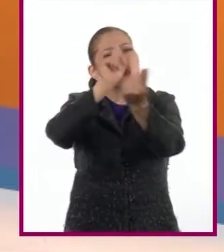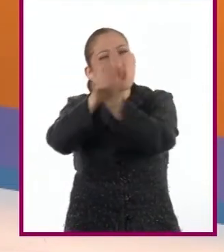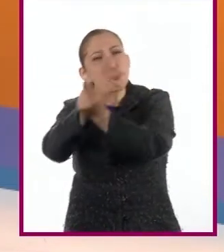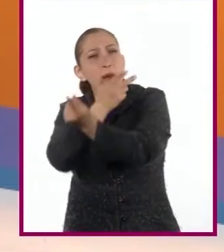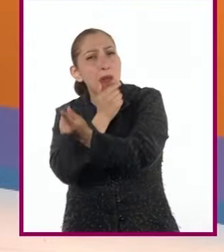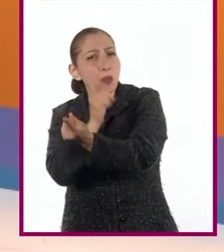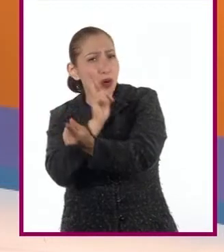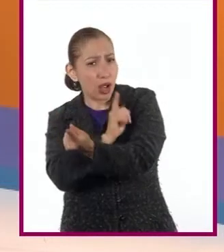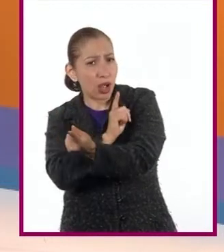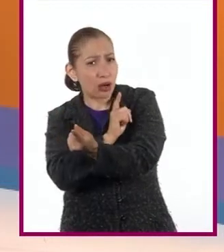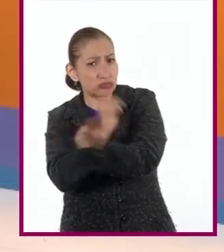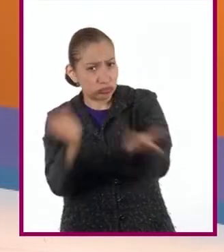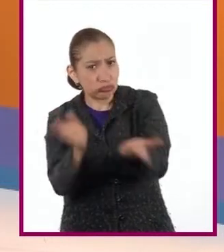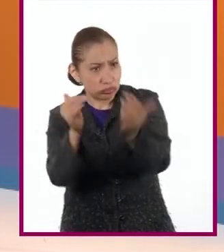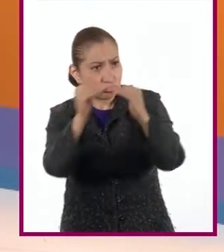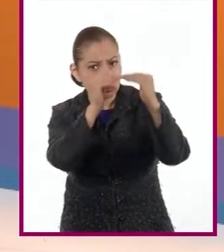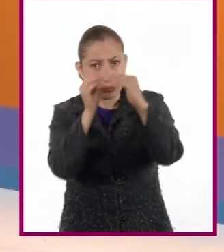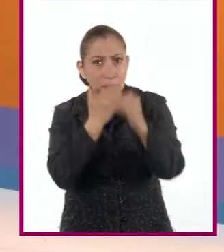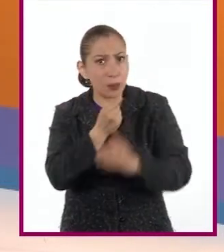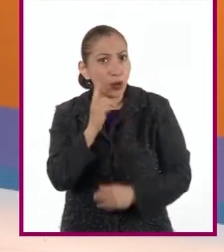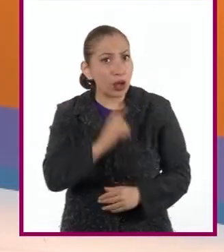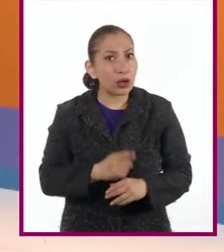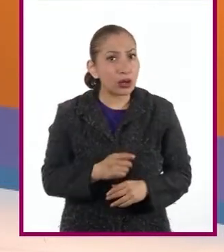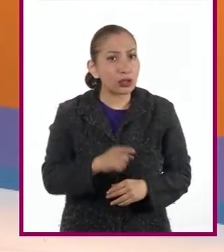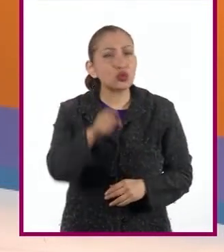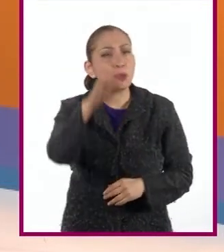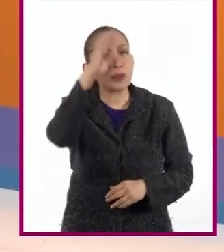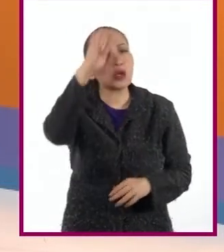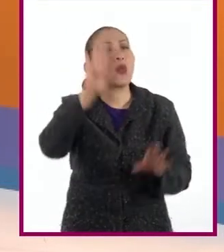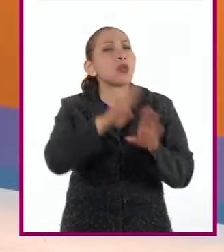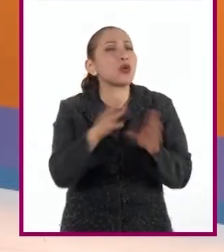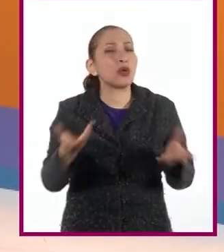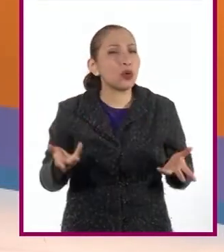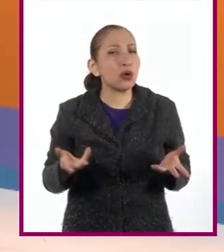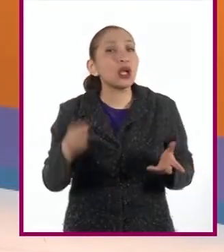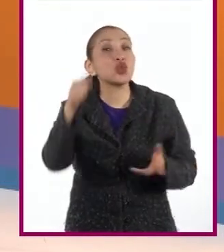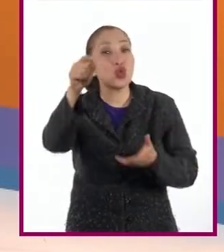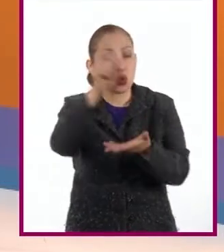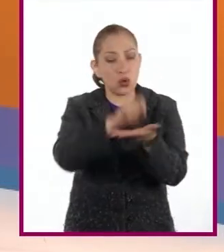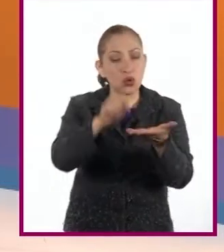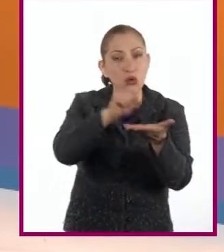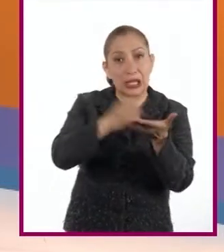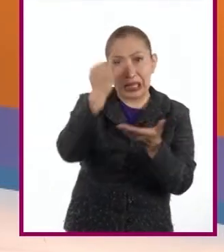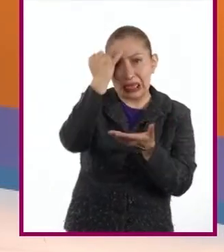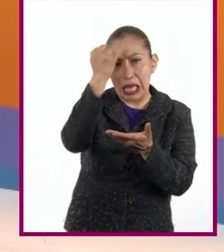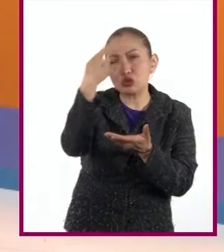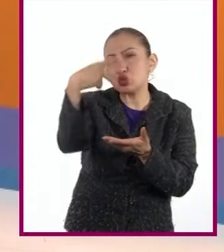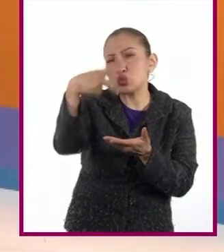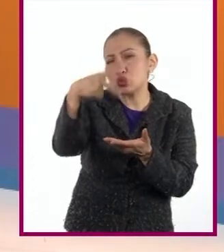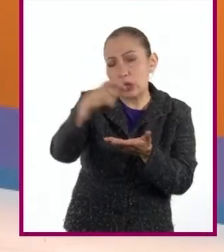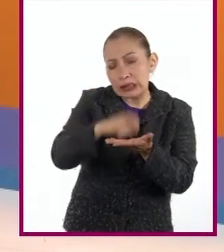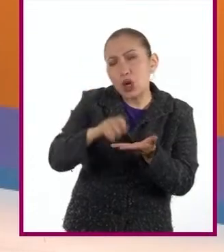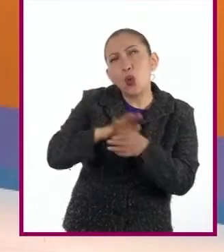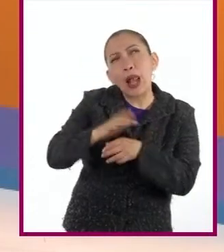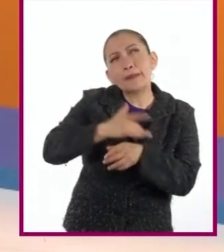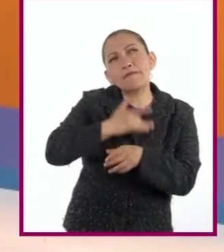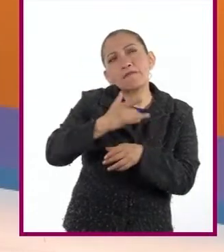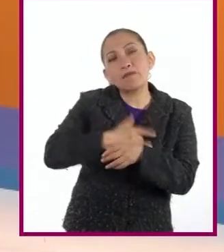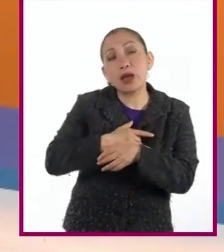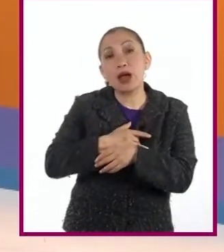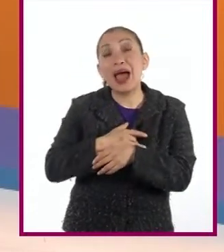amigos pueden promover la equidad de género? Piensen de qué manera y anoten algunas ideas al respecto. Por